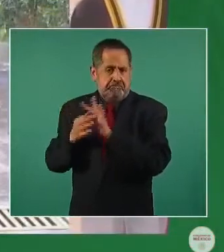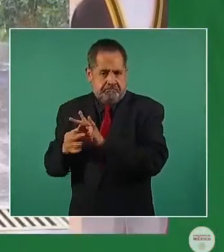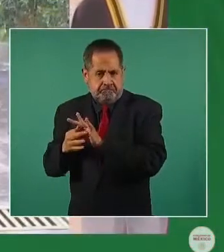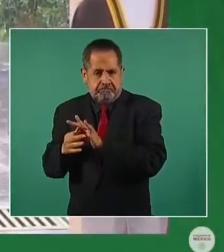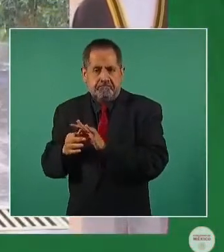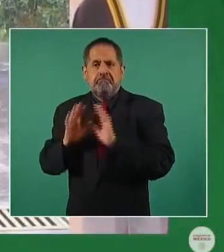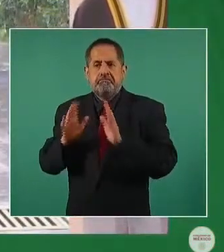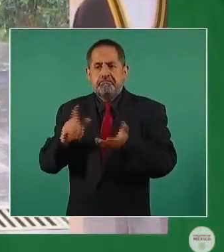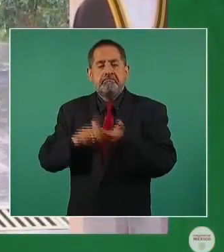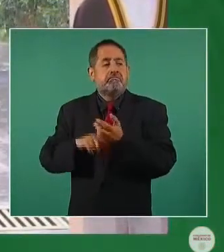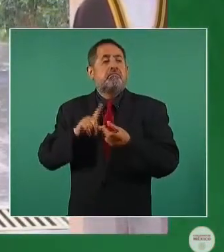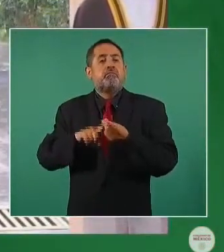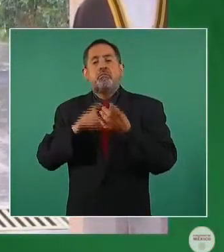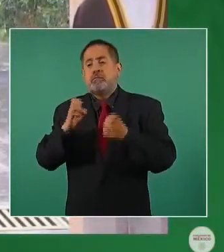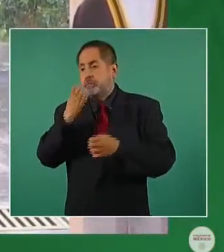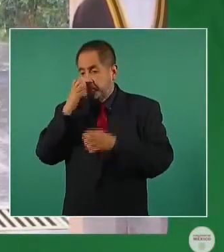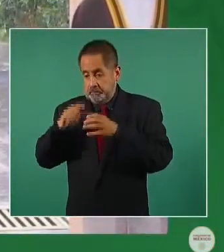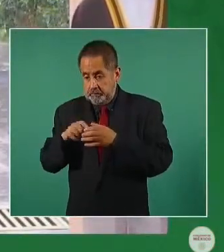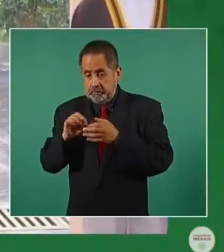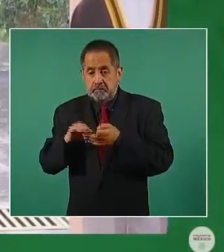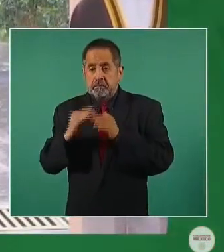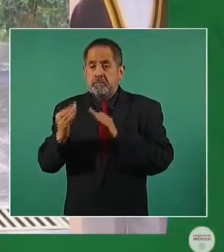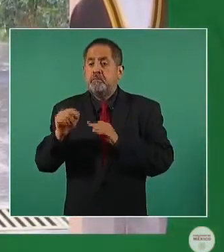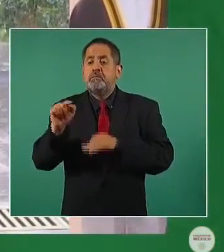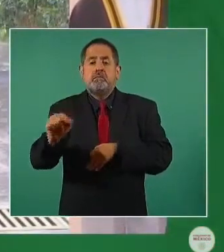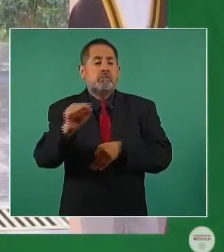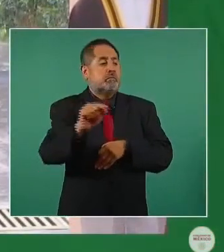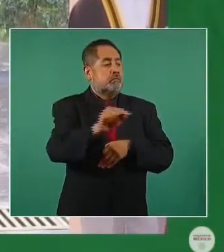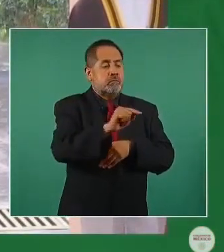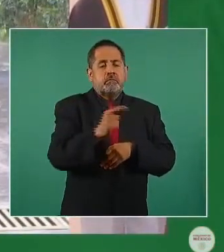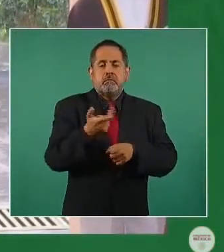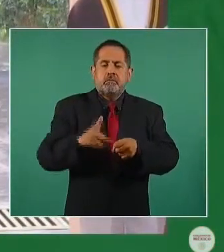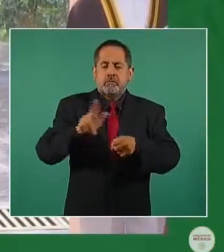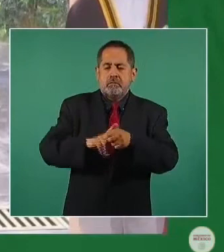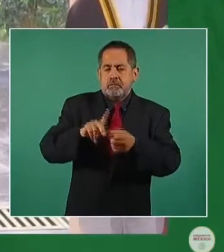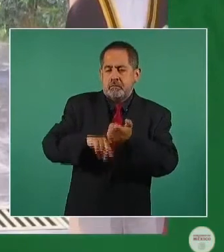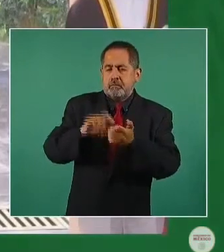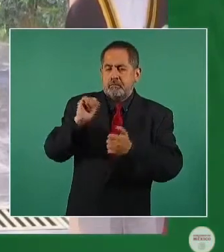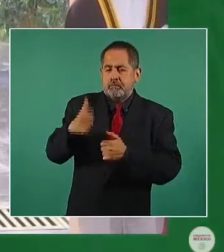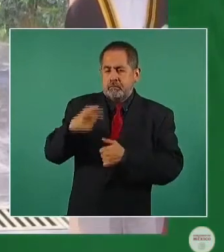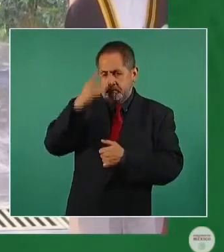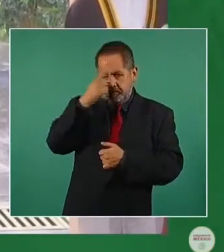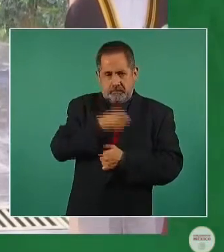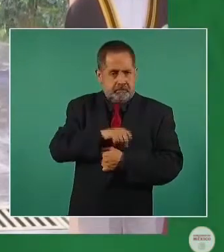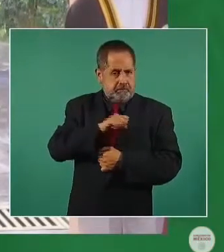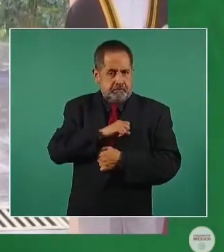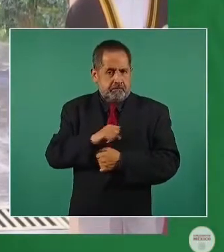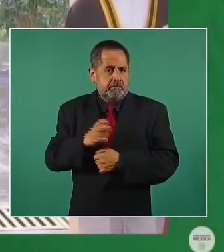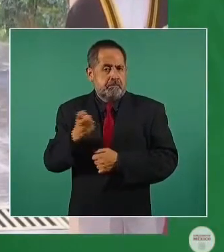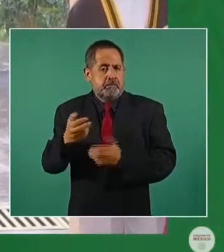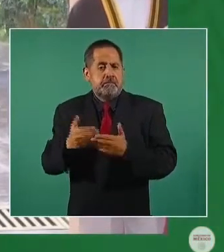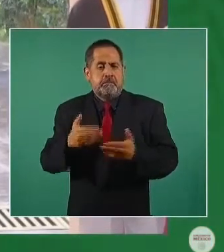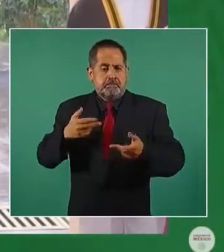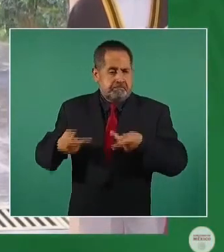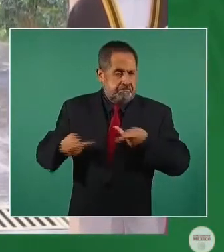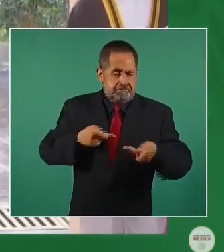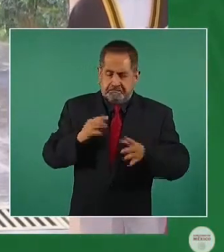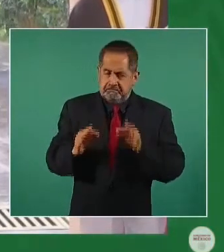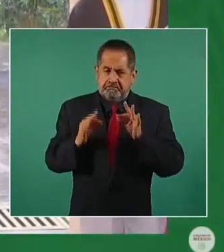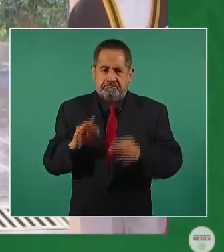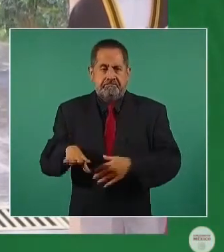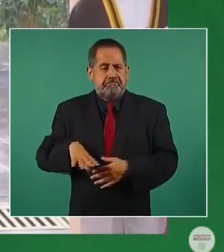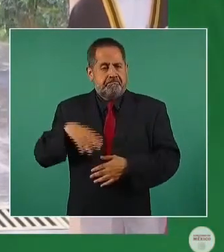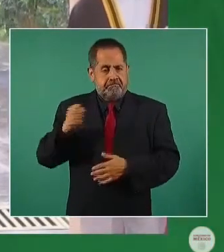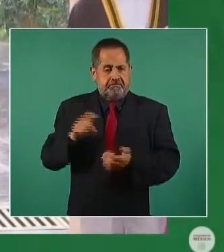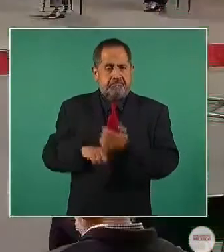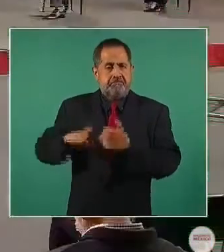los centros cercanos a cada escuela, por lo tanto estamos preparados y seguiremos trabajando en este gran esfuerzo que está haciendo